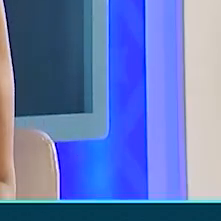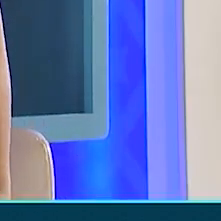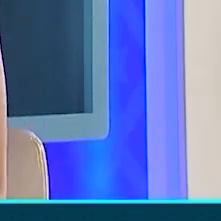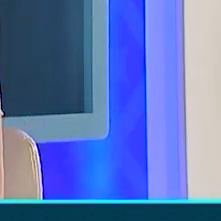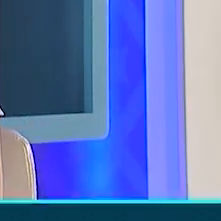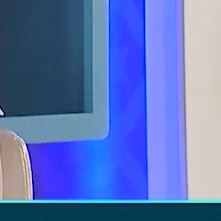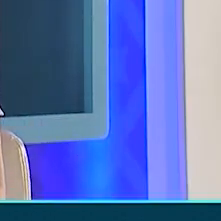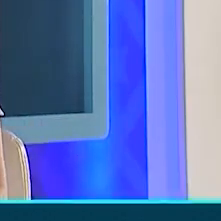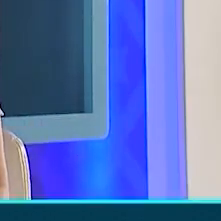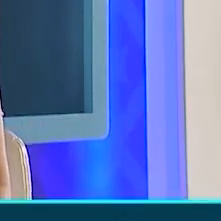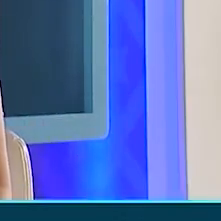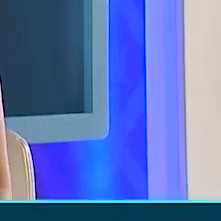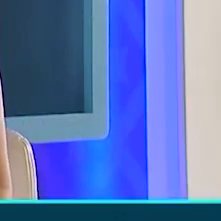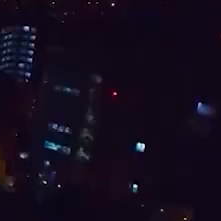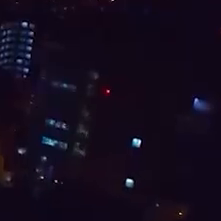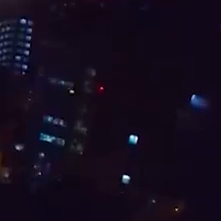detalles al final de la misión.